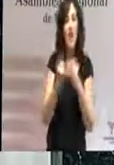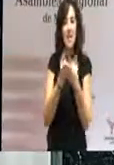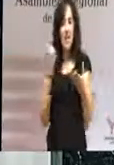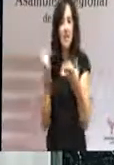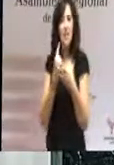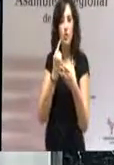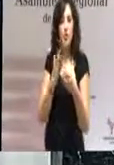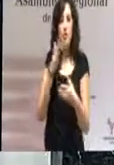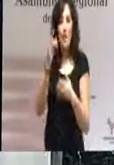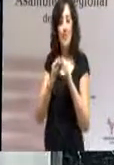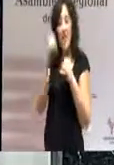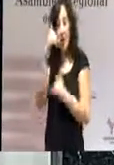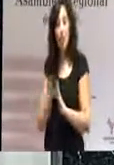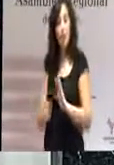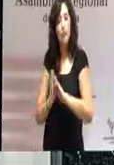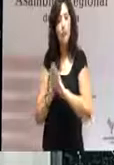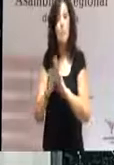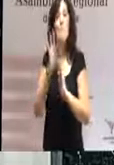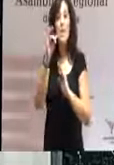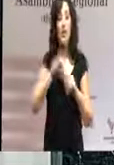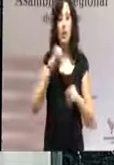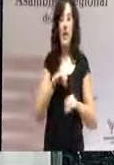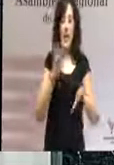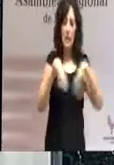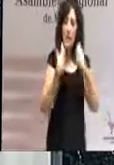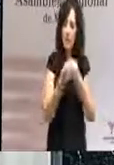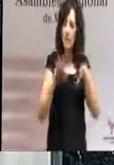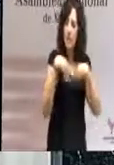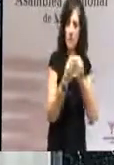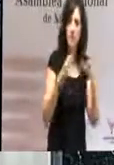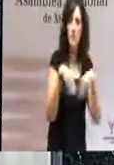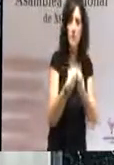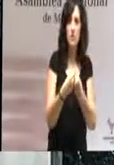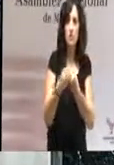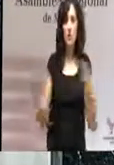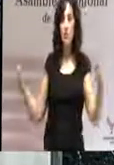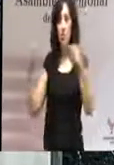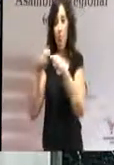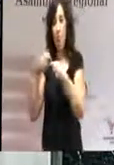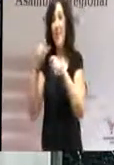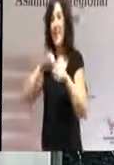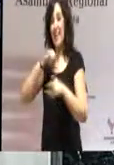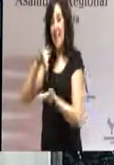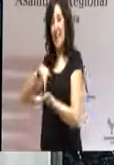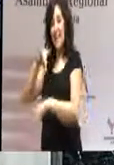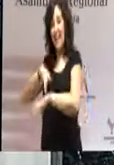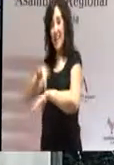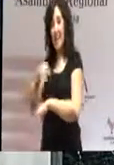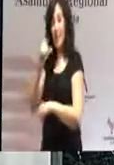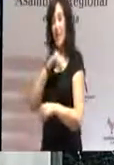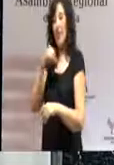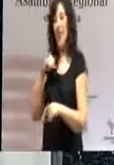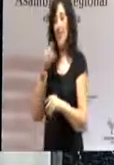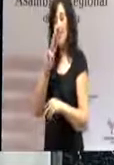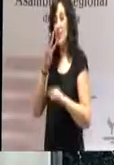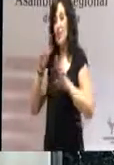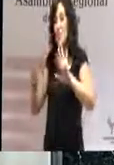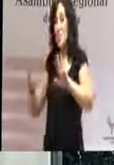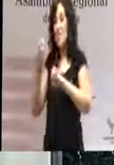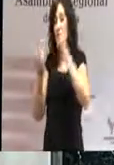continuada y colapsaba hospitales, aumentó los conciertos con clínicas privadas en un 39% en el